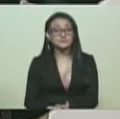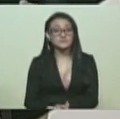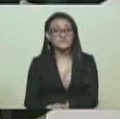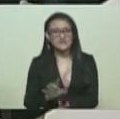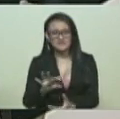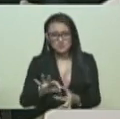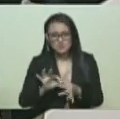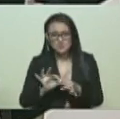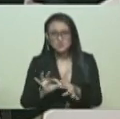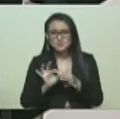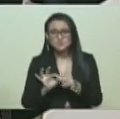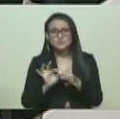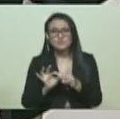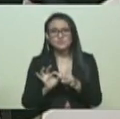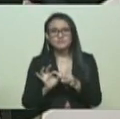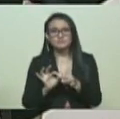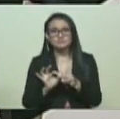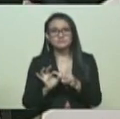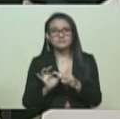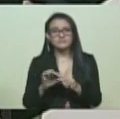Guevara.